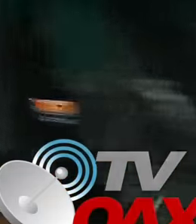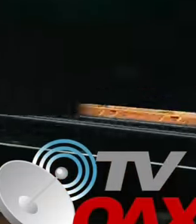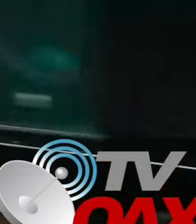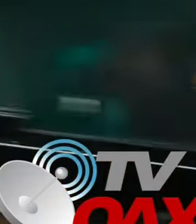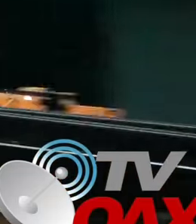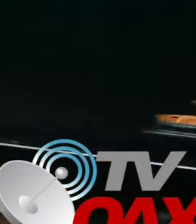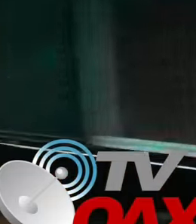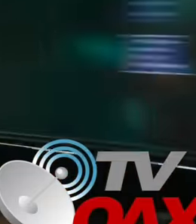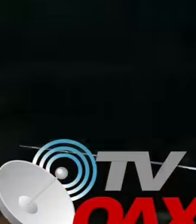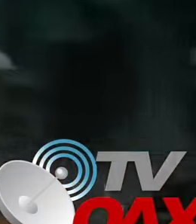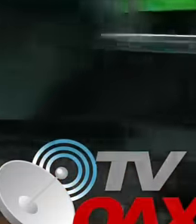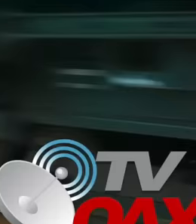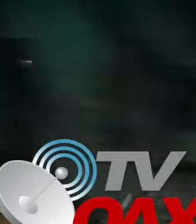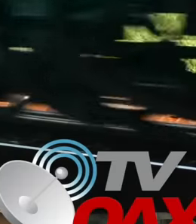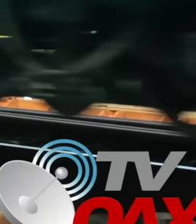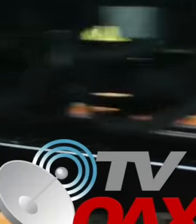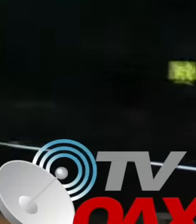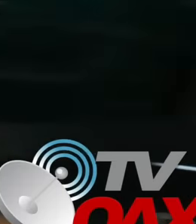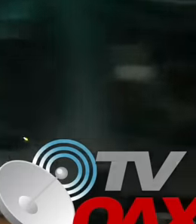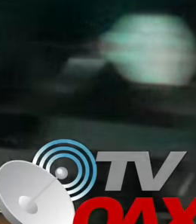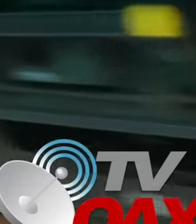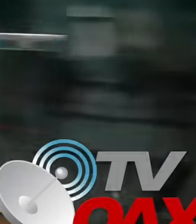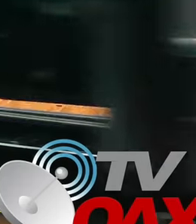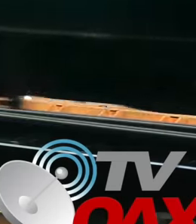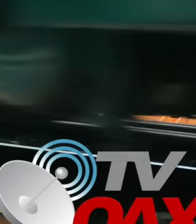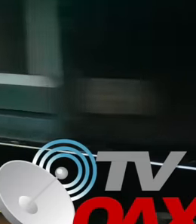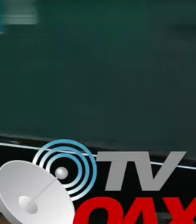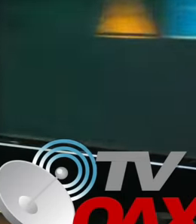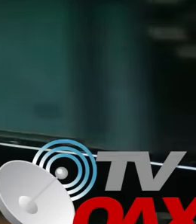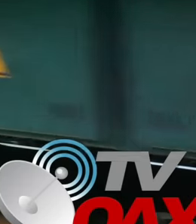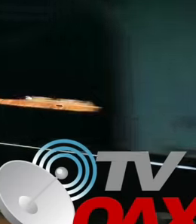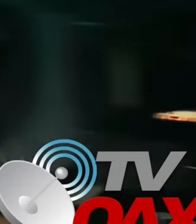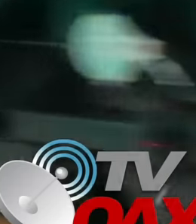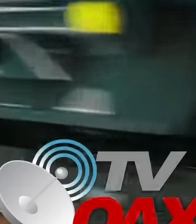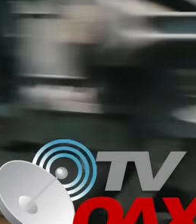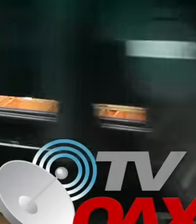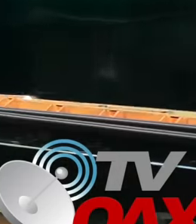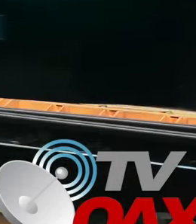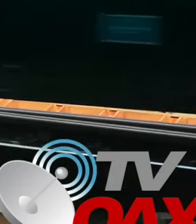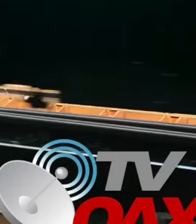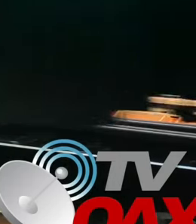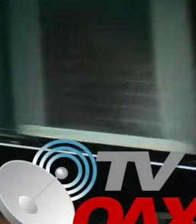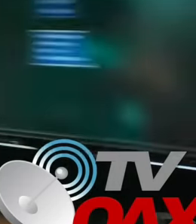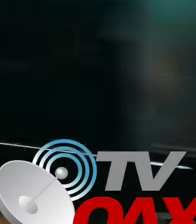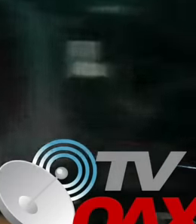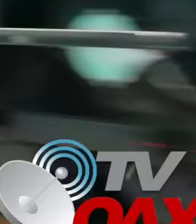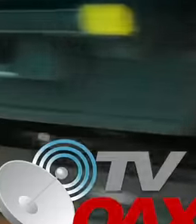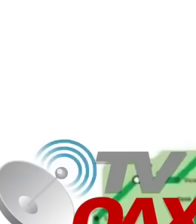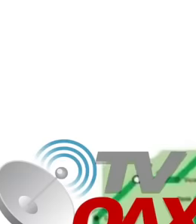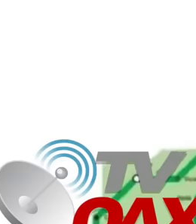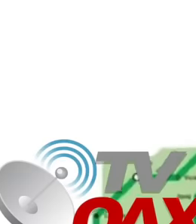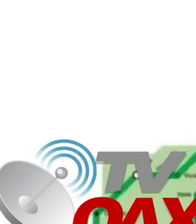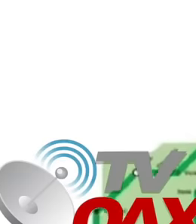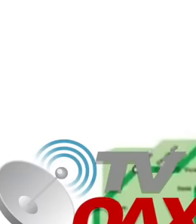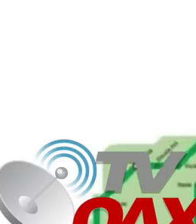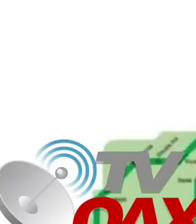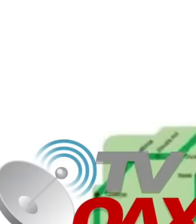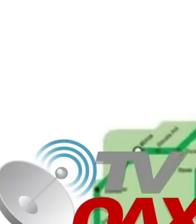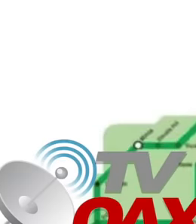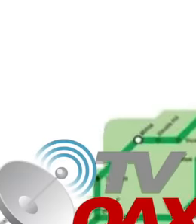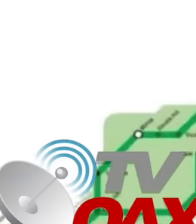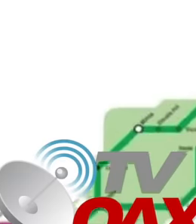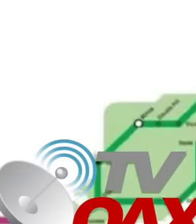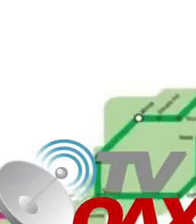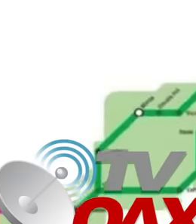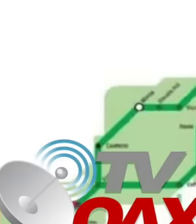dejará listo el proyecto, la concesión y los términos para llevar a cabo este megaproyecto de movilidad en todo